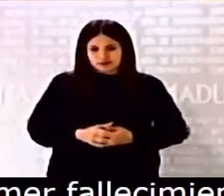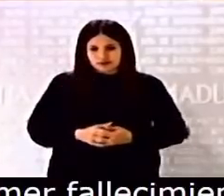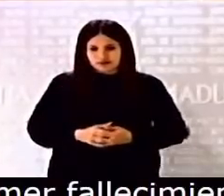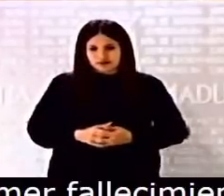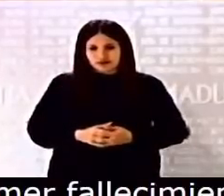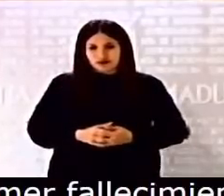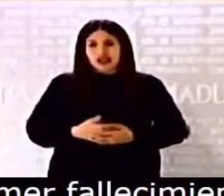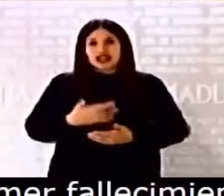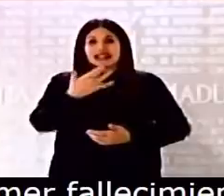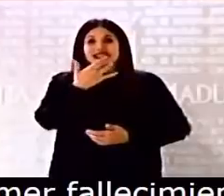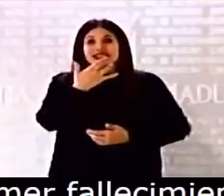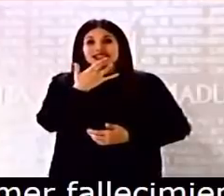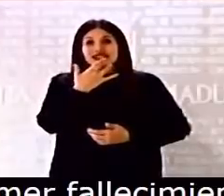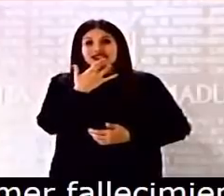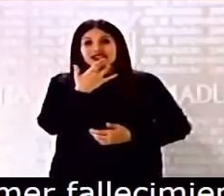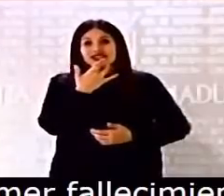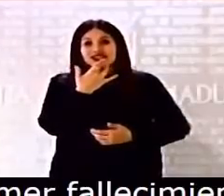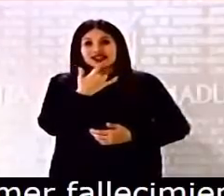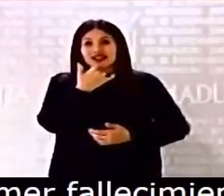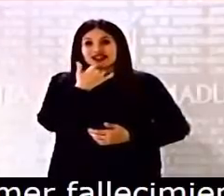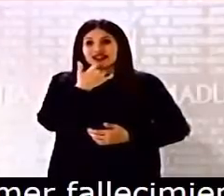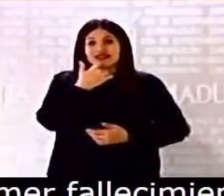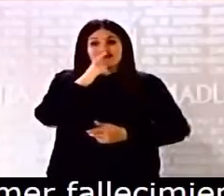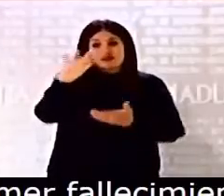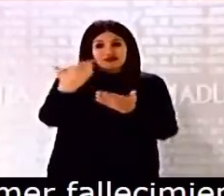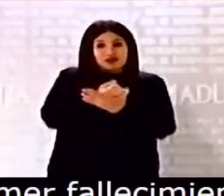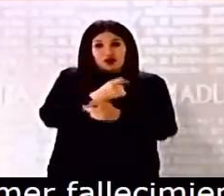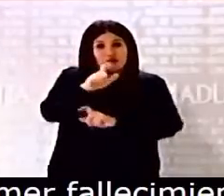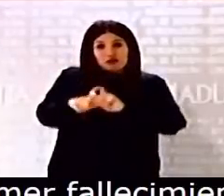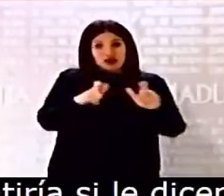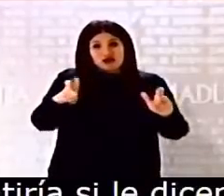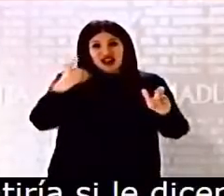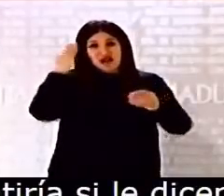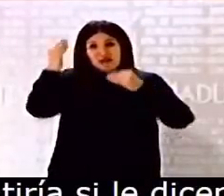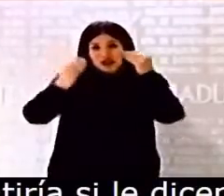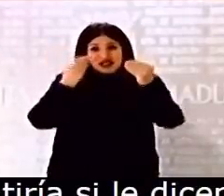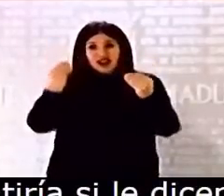le mentiría si le dicen que esperaban esto.